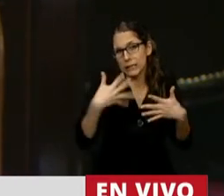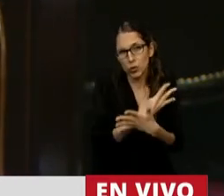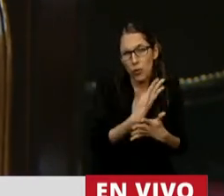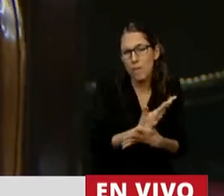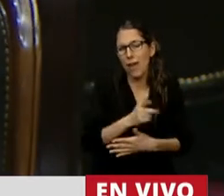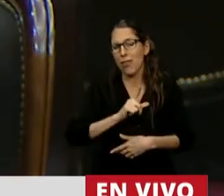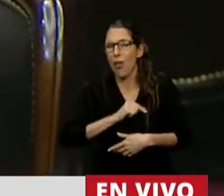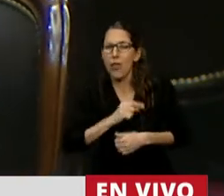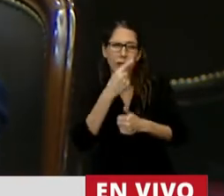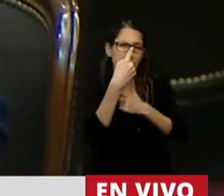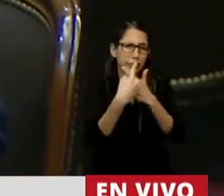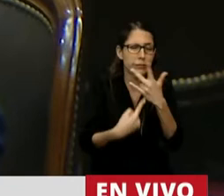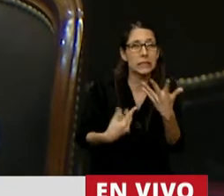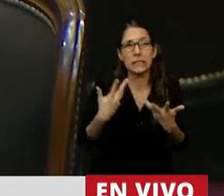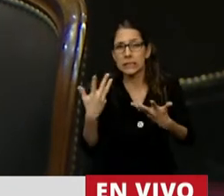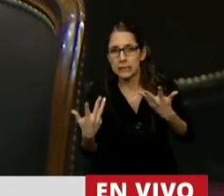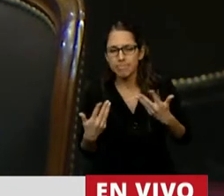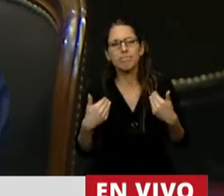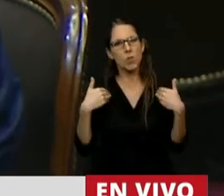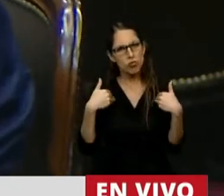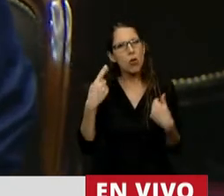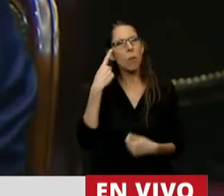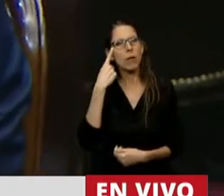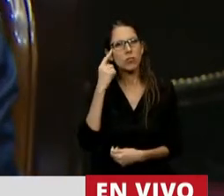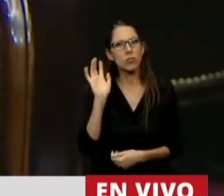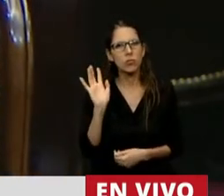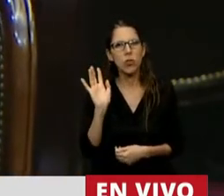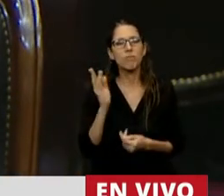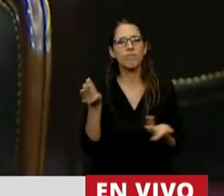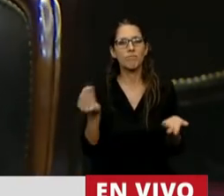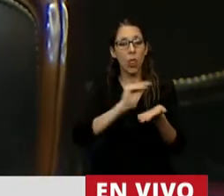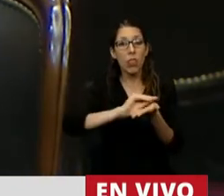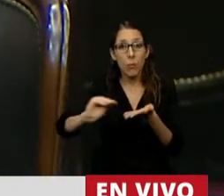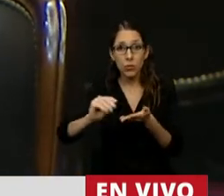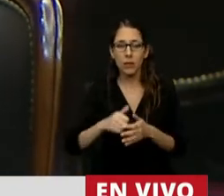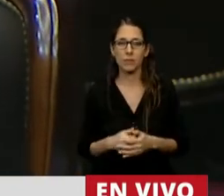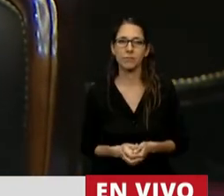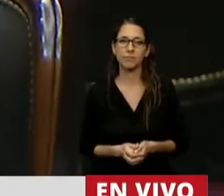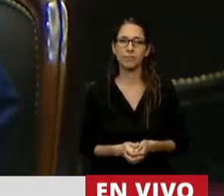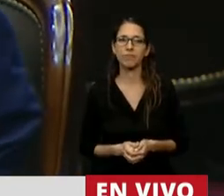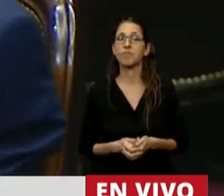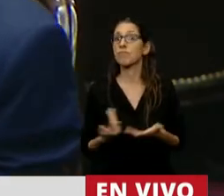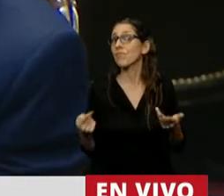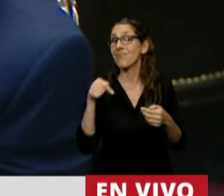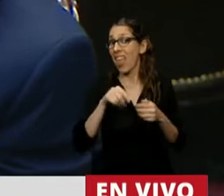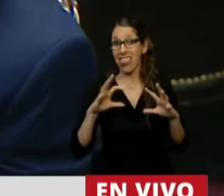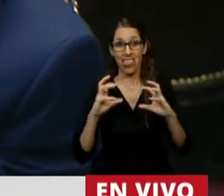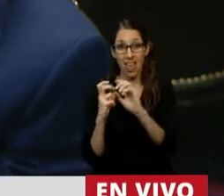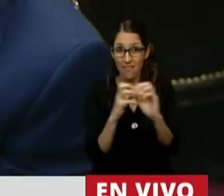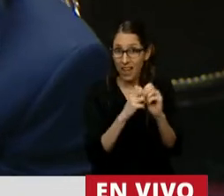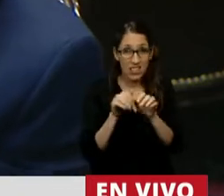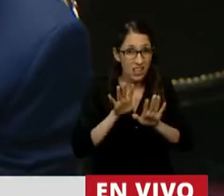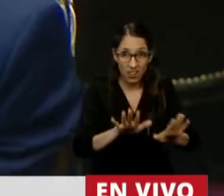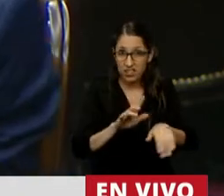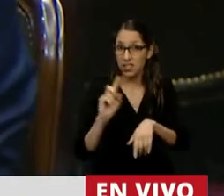de dolor. Soy de los que cree que los diputados en este tipo de debates debemos resolver